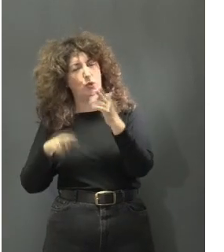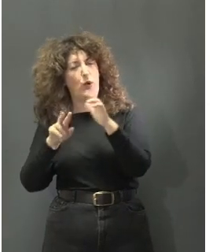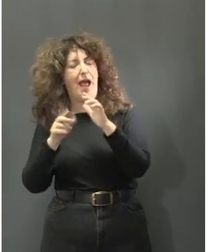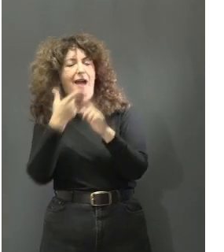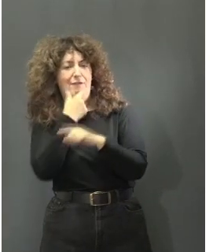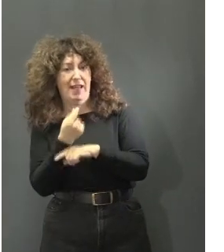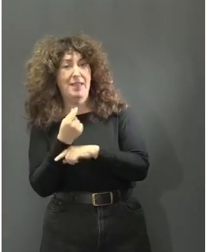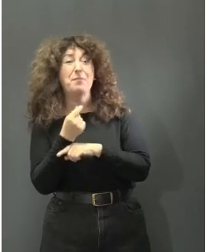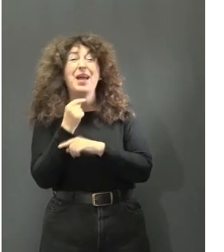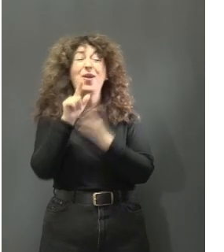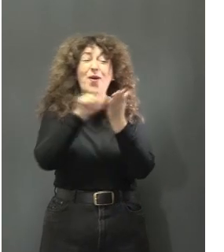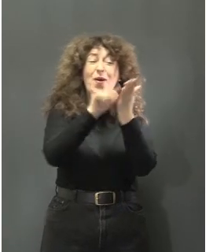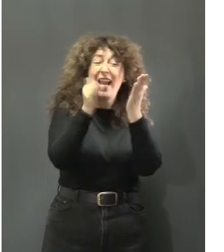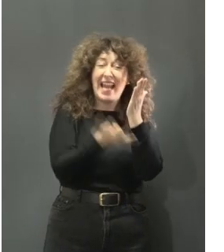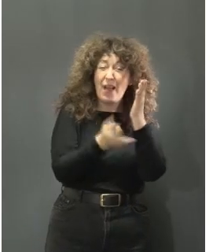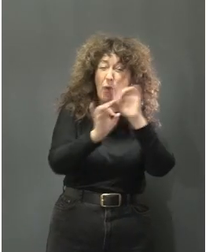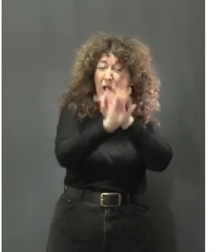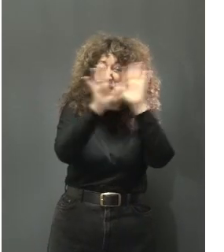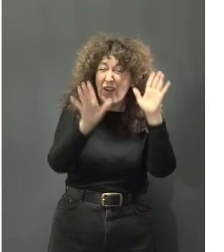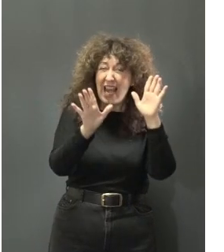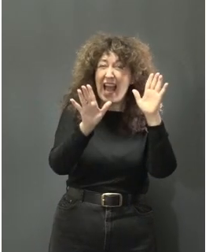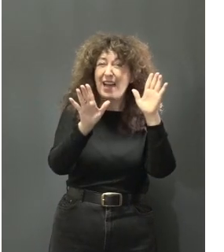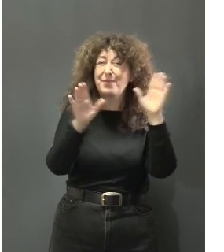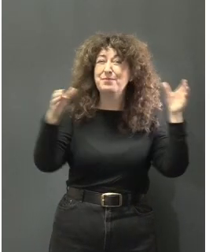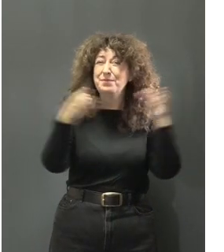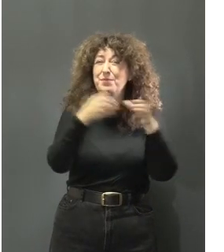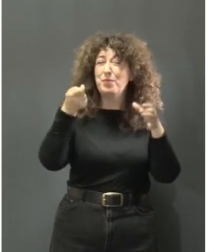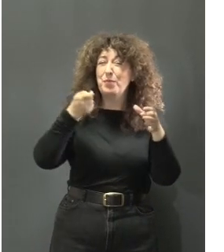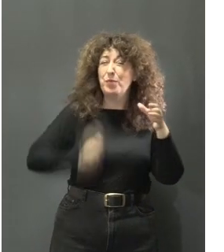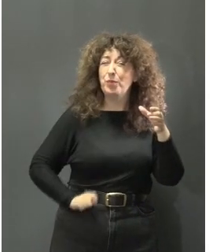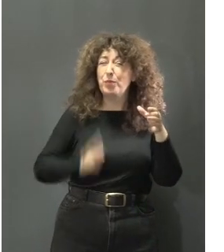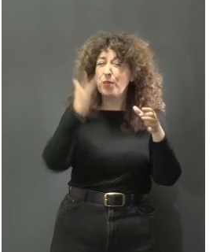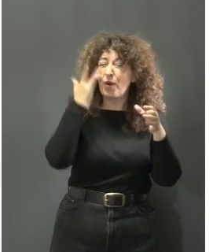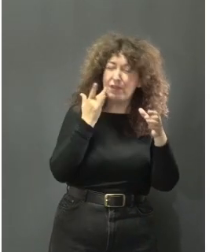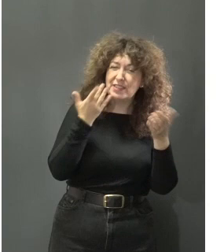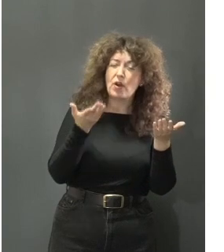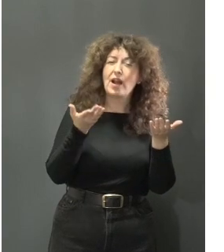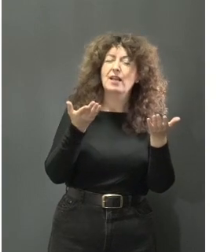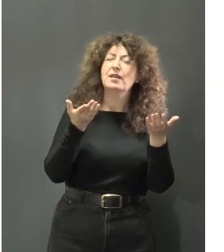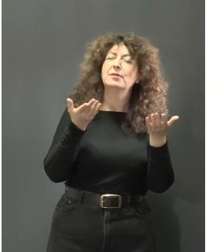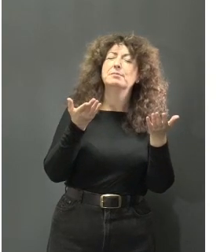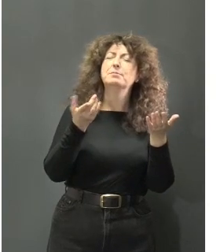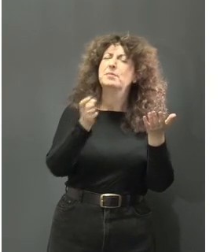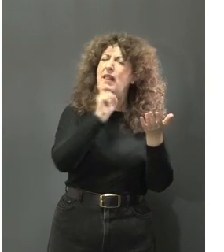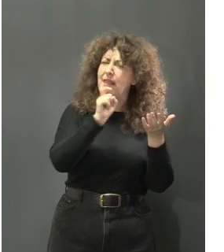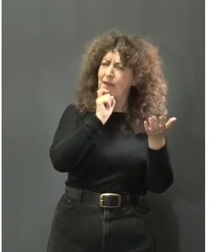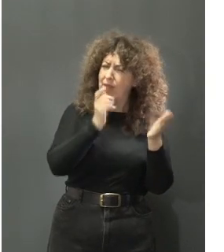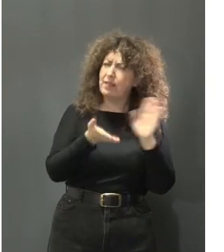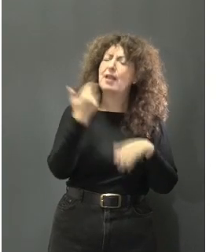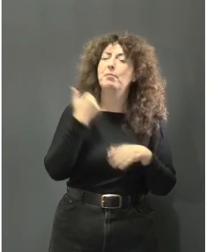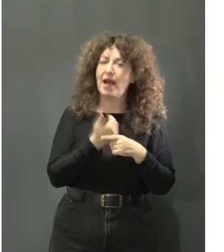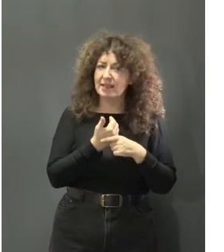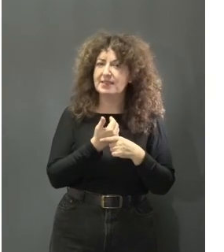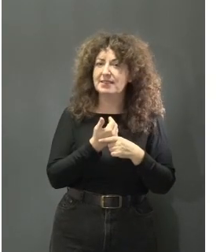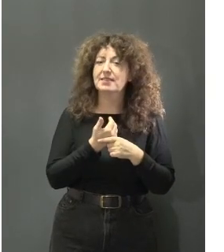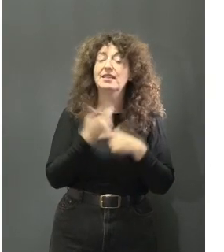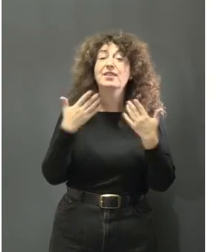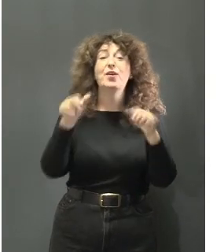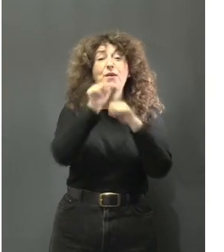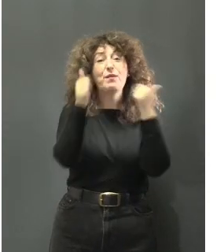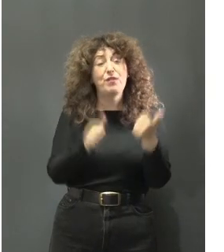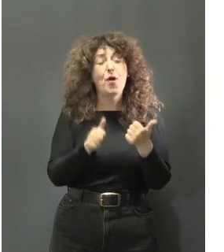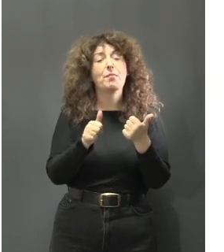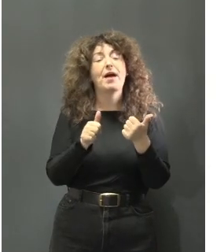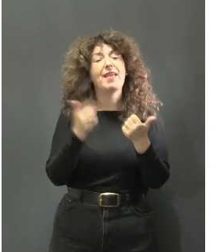claro, quizá esta profesionalización pues sea un poco más compleja y la forma de abordarlo sea